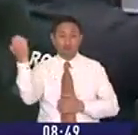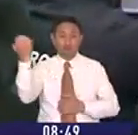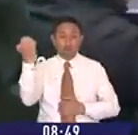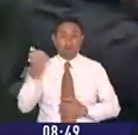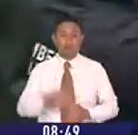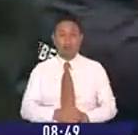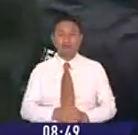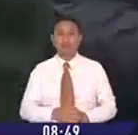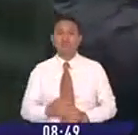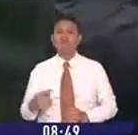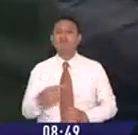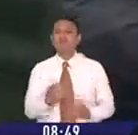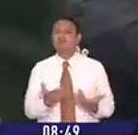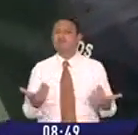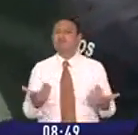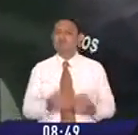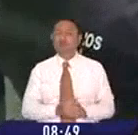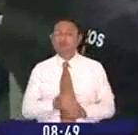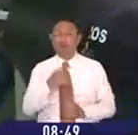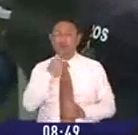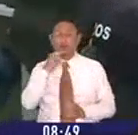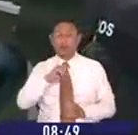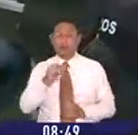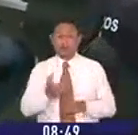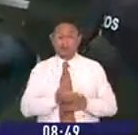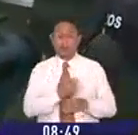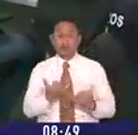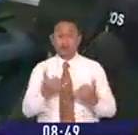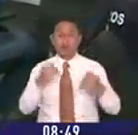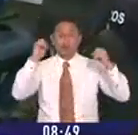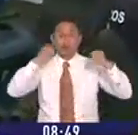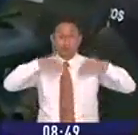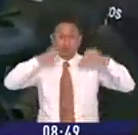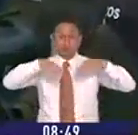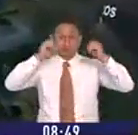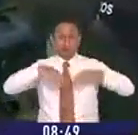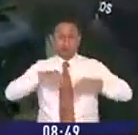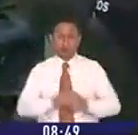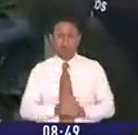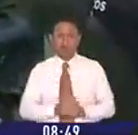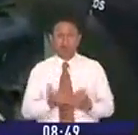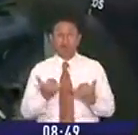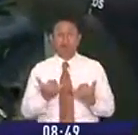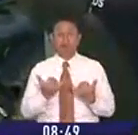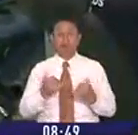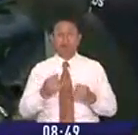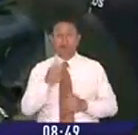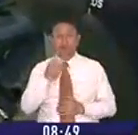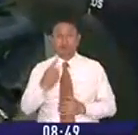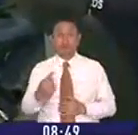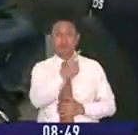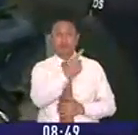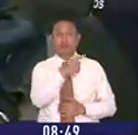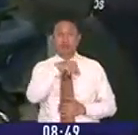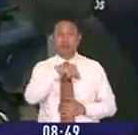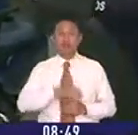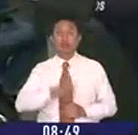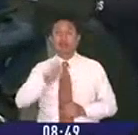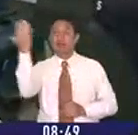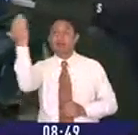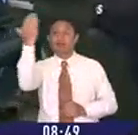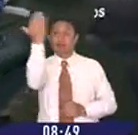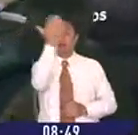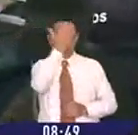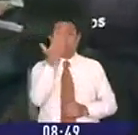emergencias. Esto precisamente, como tú lo decías, pues por las constantes lluvias, pero también a esta hora de la mañana, miren ustedes, acá a través de las pantallas